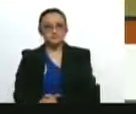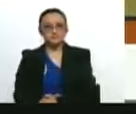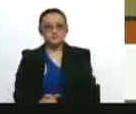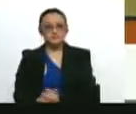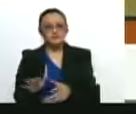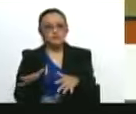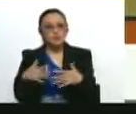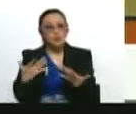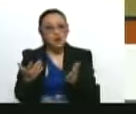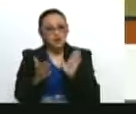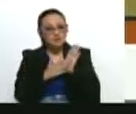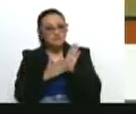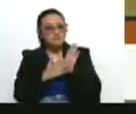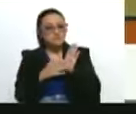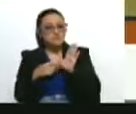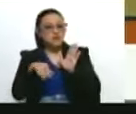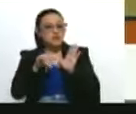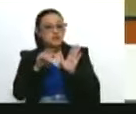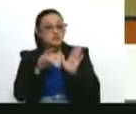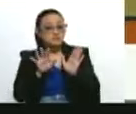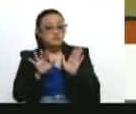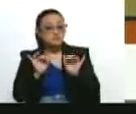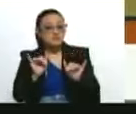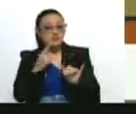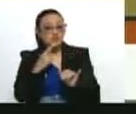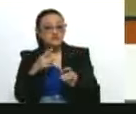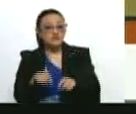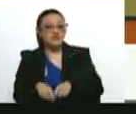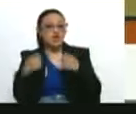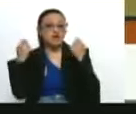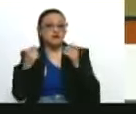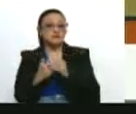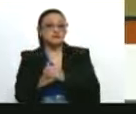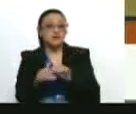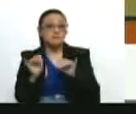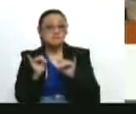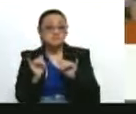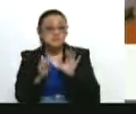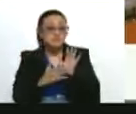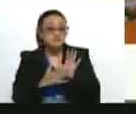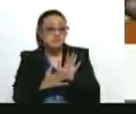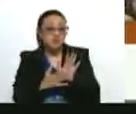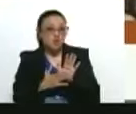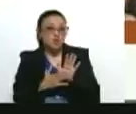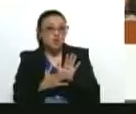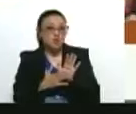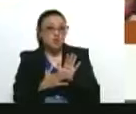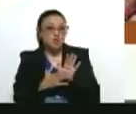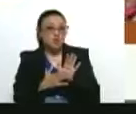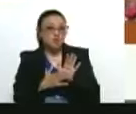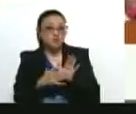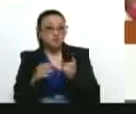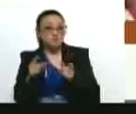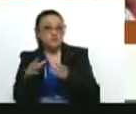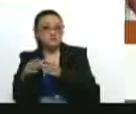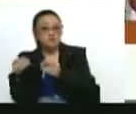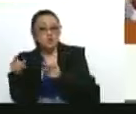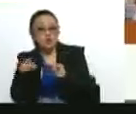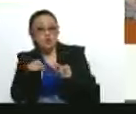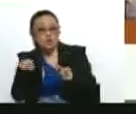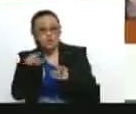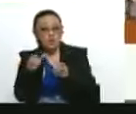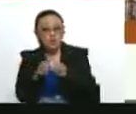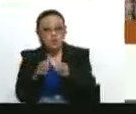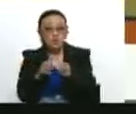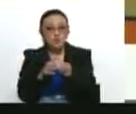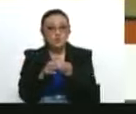¿Cuál es la carta que ellos juegan? La violencia. La misma carta que aplicó Juanito Alimaña y su combo, para